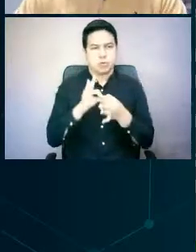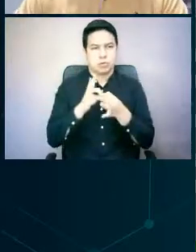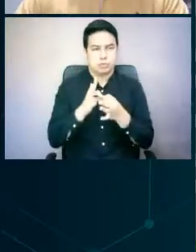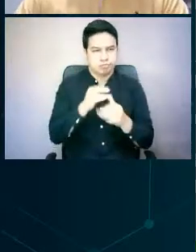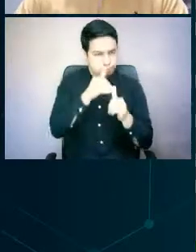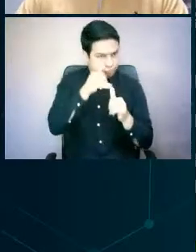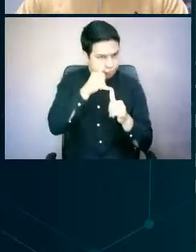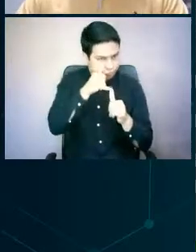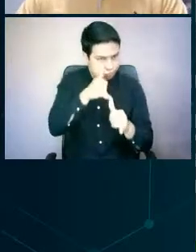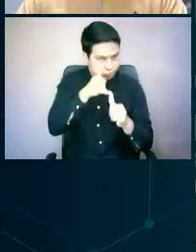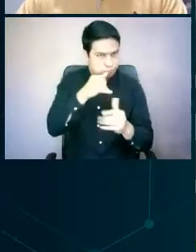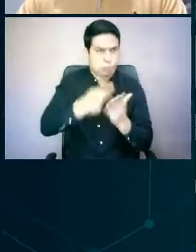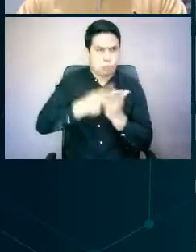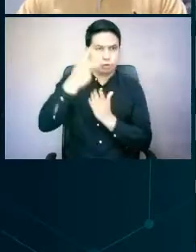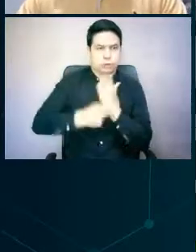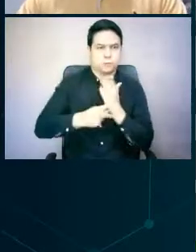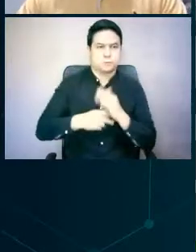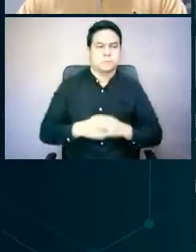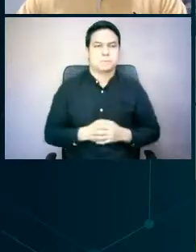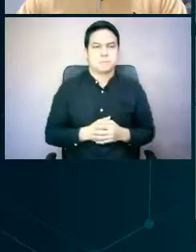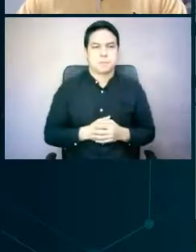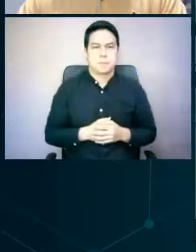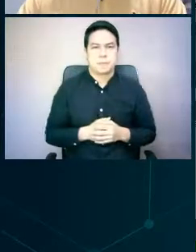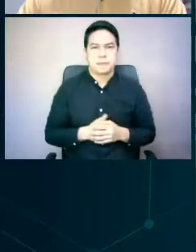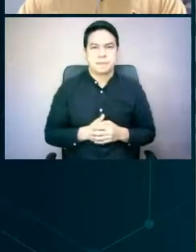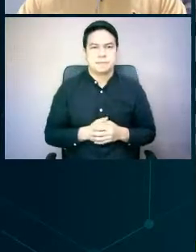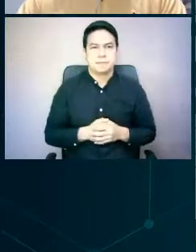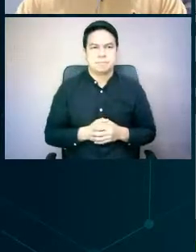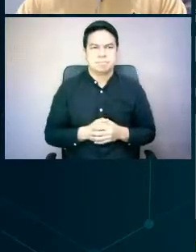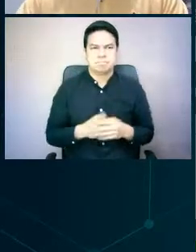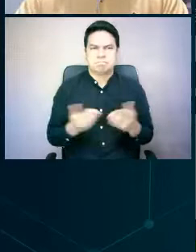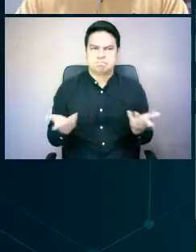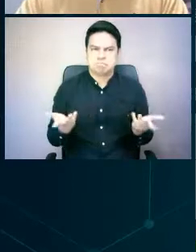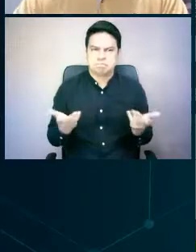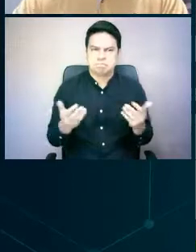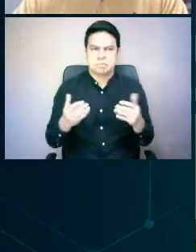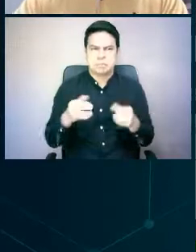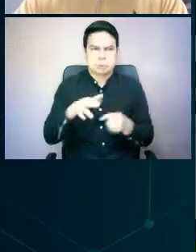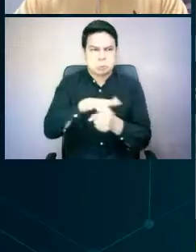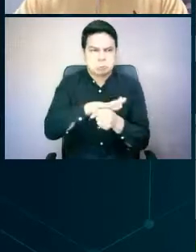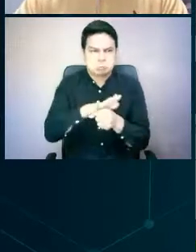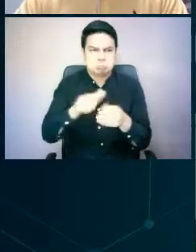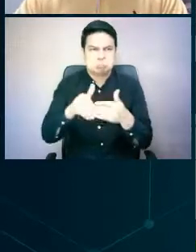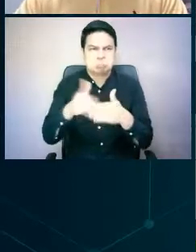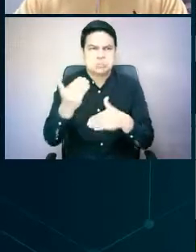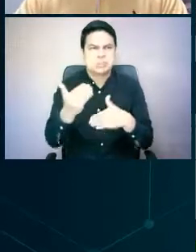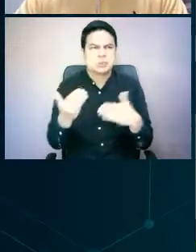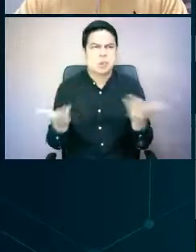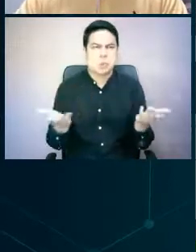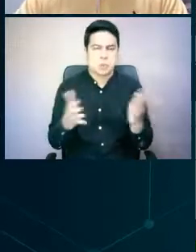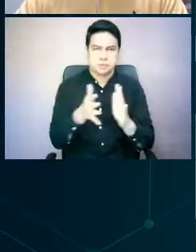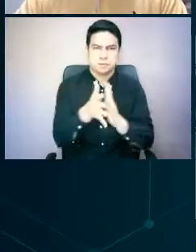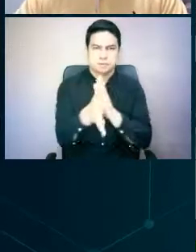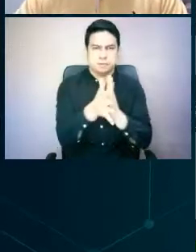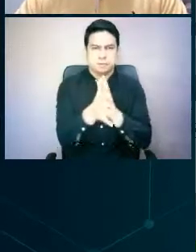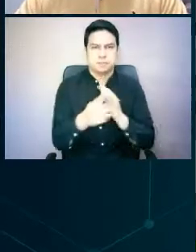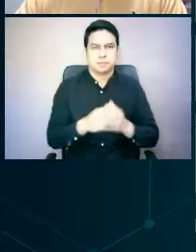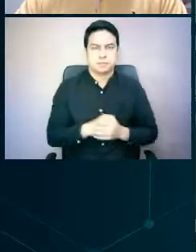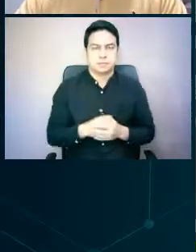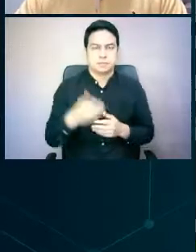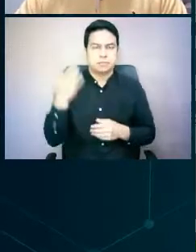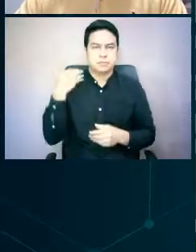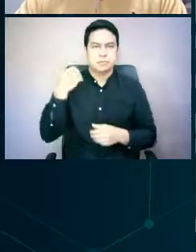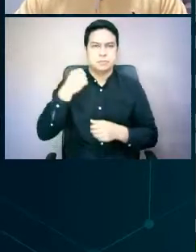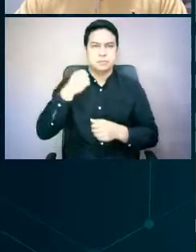Bueno, les voy a contar un poquito de los antecedentes de dónde nació la situación. En el año 2017 se